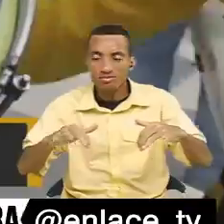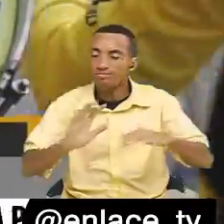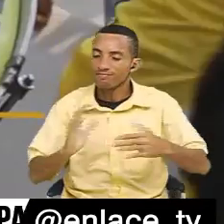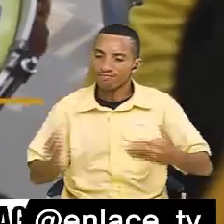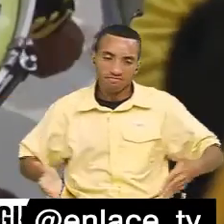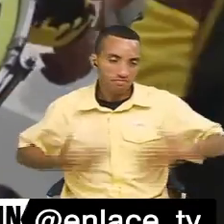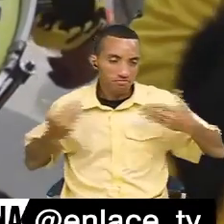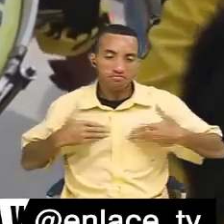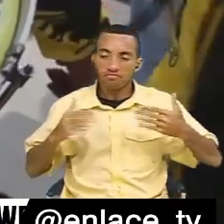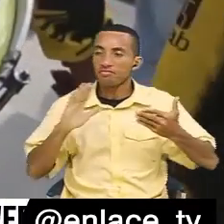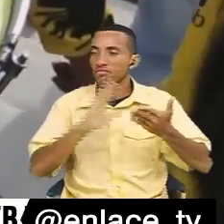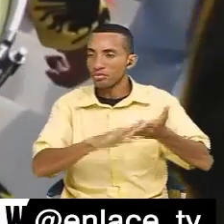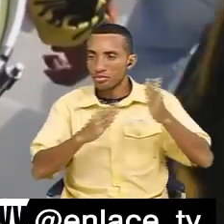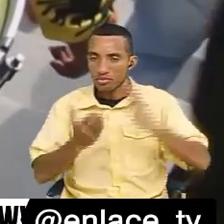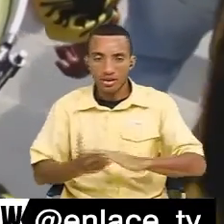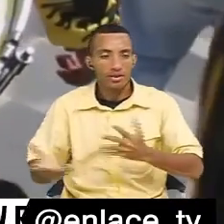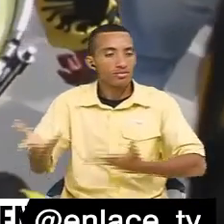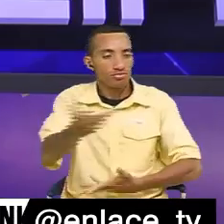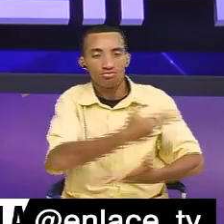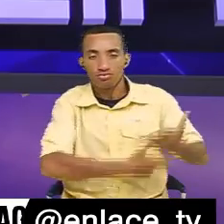responsabilidad, este espacio deportivo.